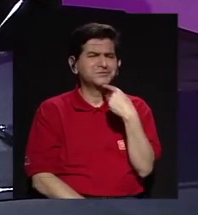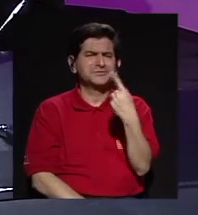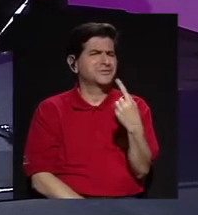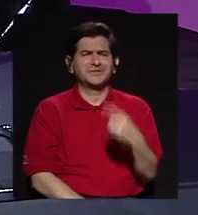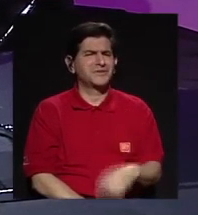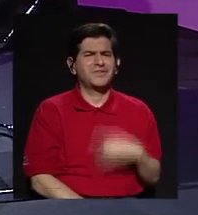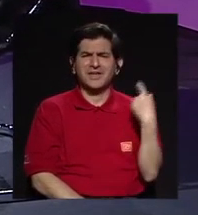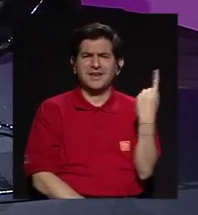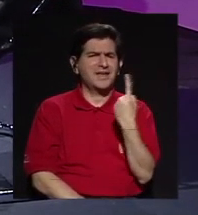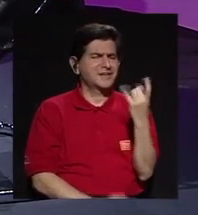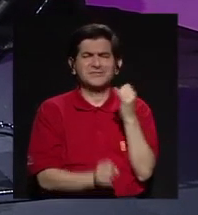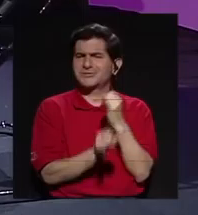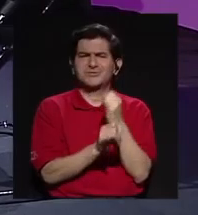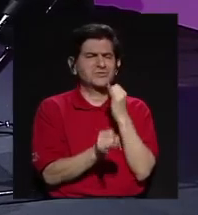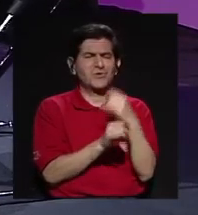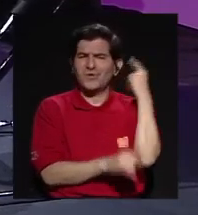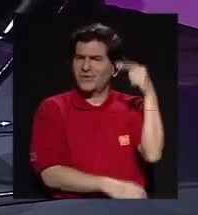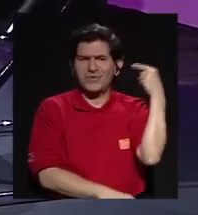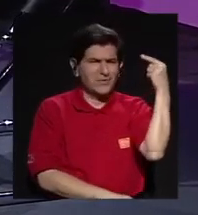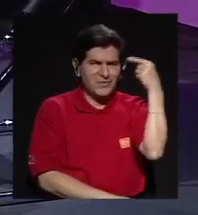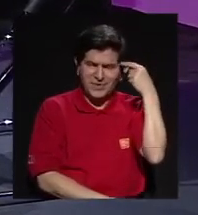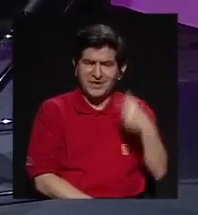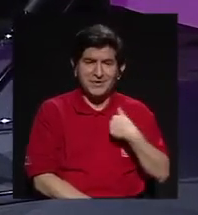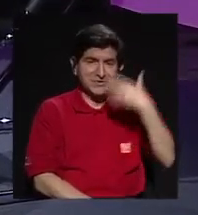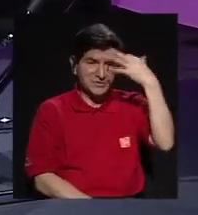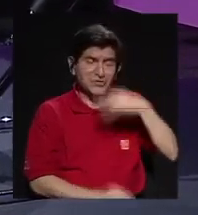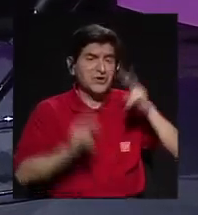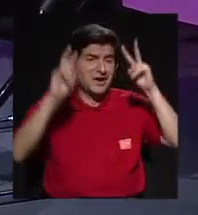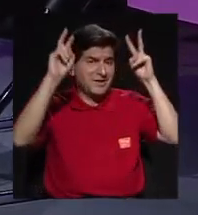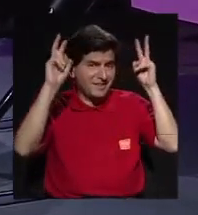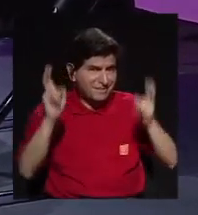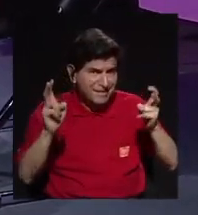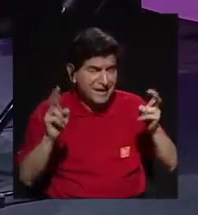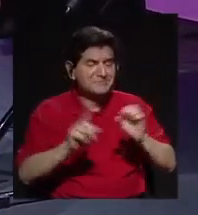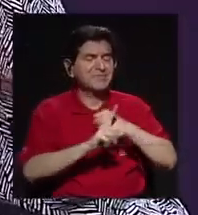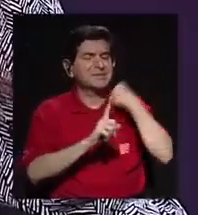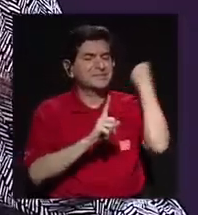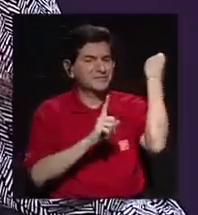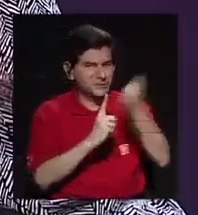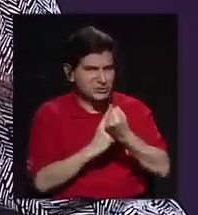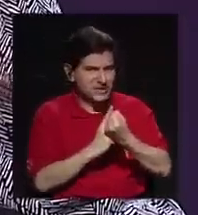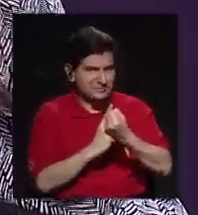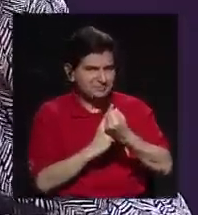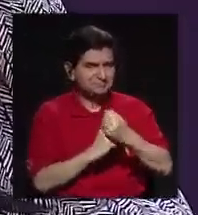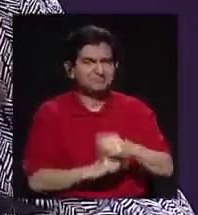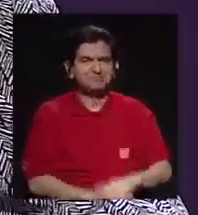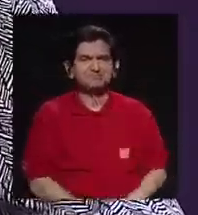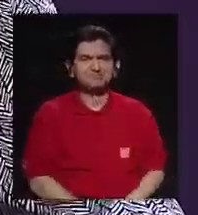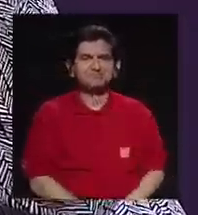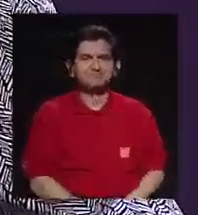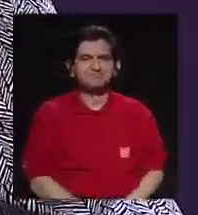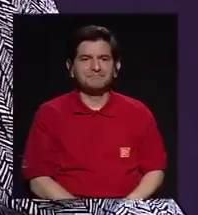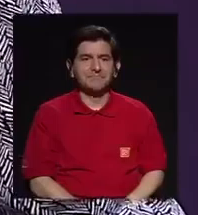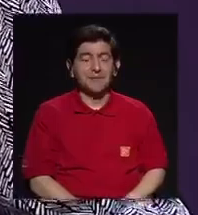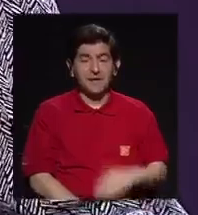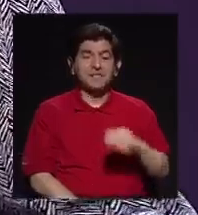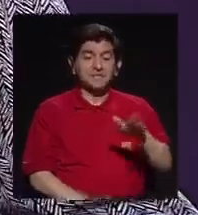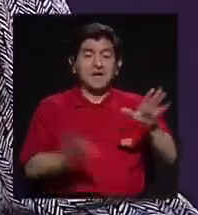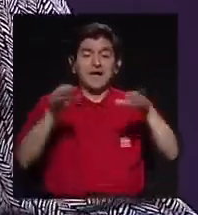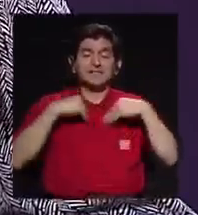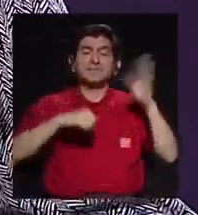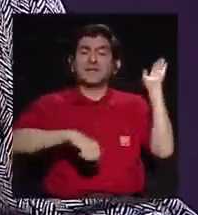que es solo las instituciones estatales, yo creo que es un tema también de sociedad, y esto es mea culpa,